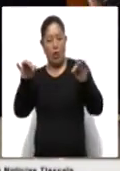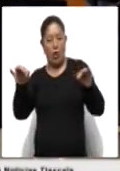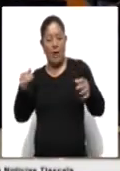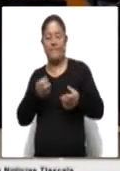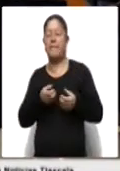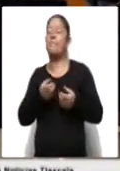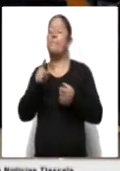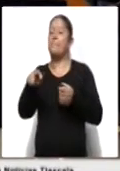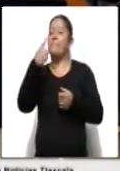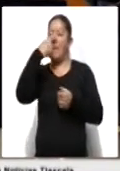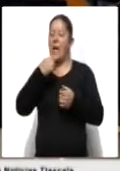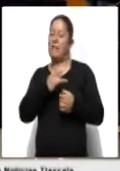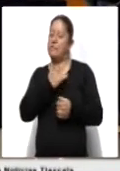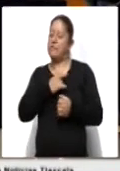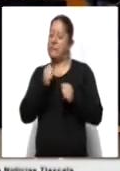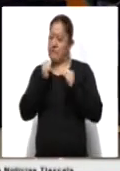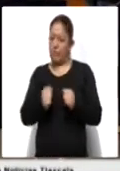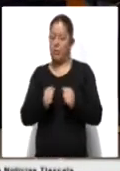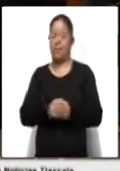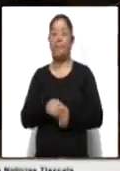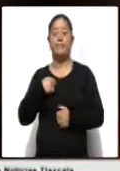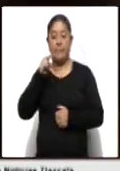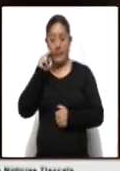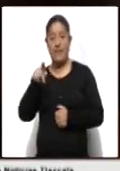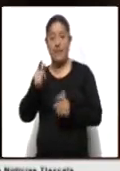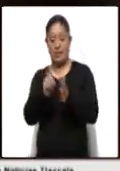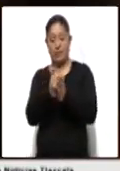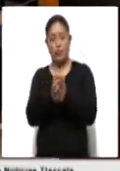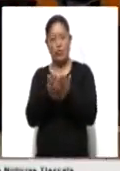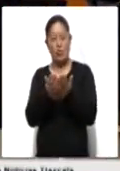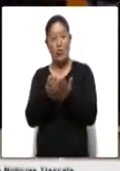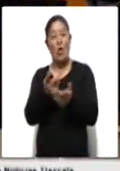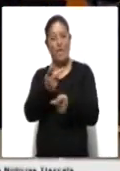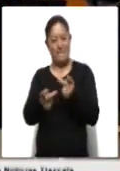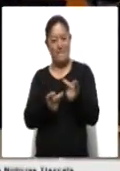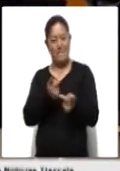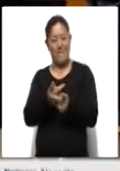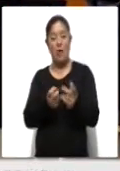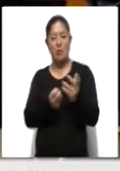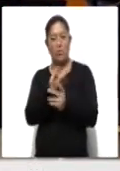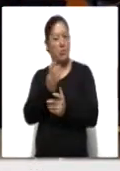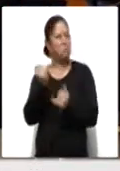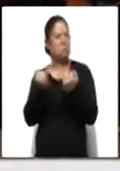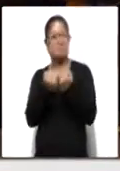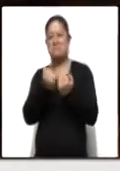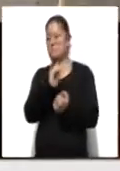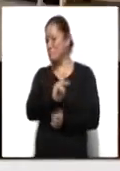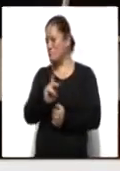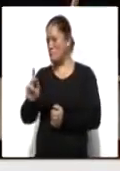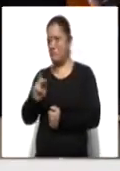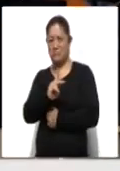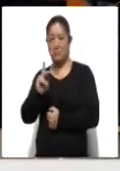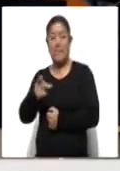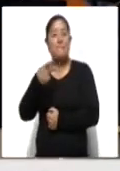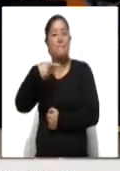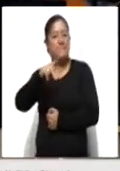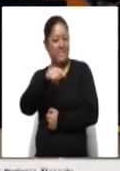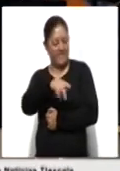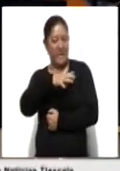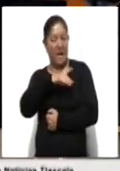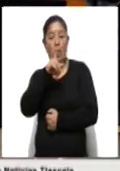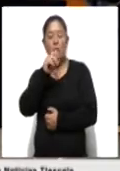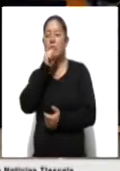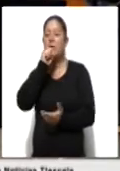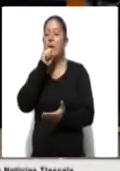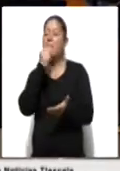la seguridad. A simple vista, el nuevo documento luce igual que el que se emite actualmente, sin embargo, este contiene un símbolo en la